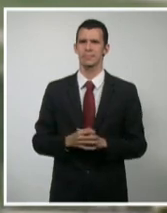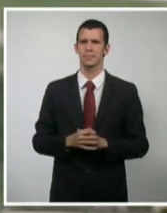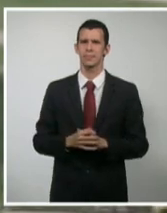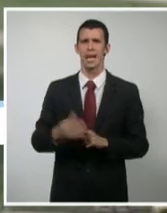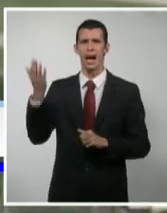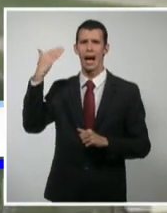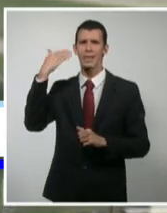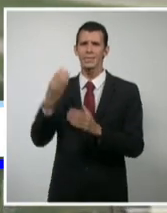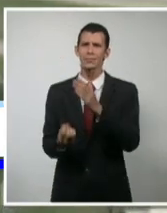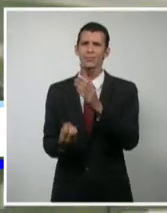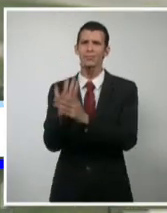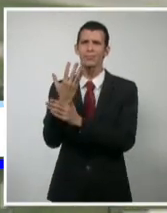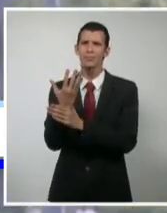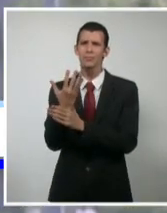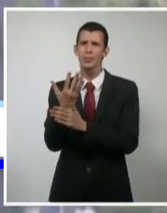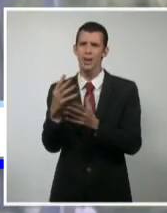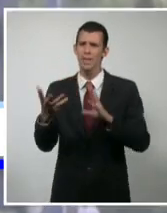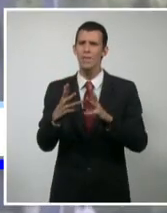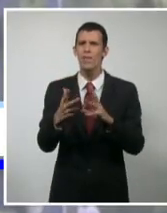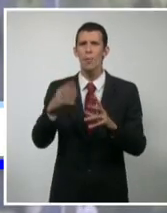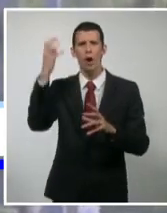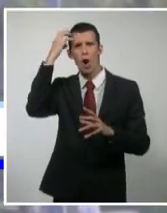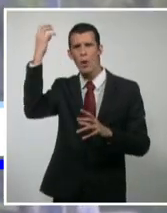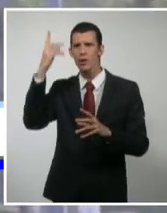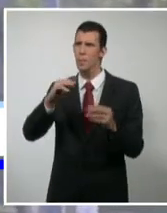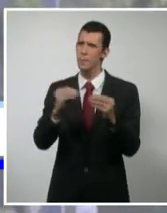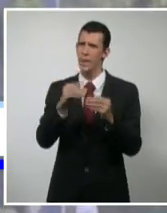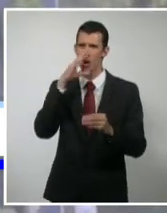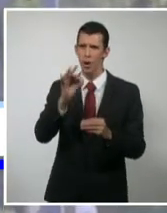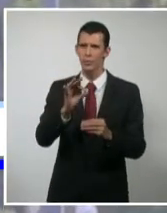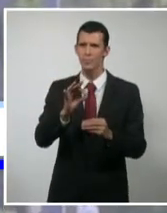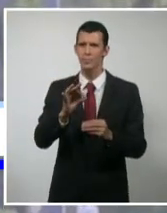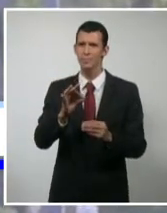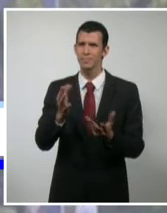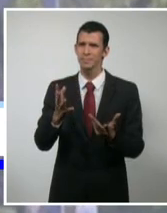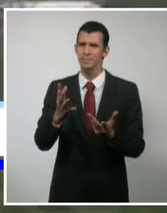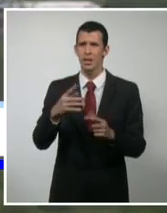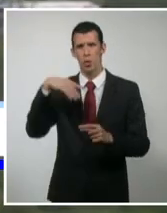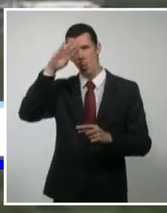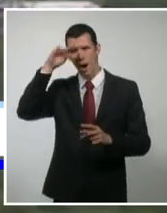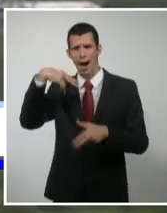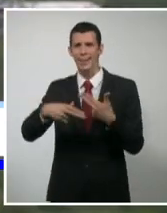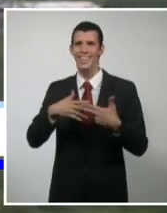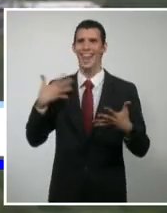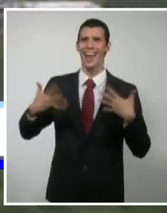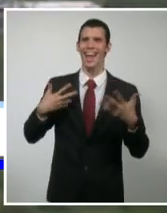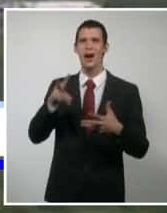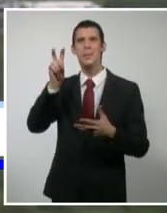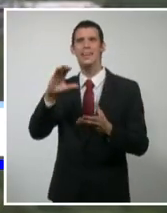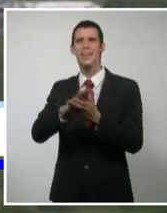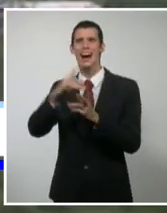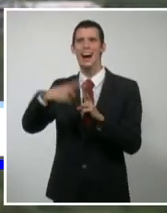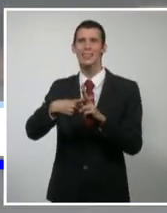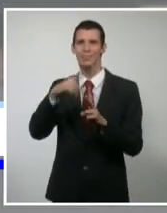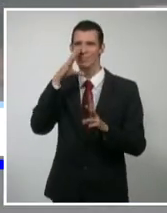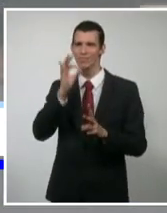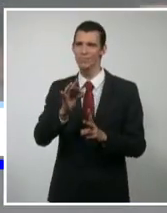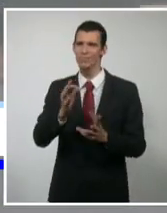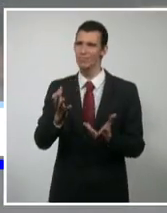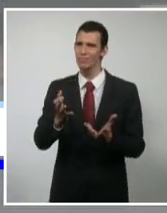en Guantánamo se ampara en el artículo 7 de la enmienda Platt, el convenio de 1903 y su reglamento para el arrendamiento de las estaciones navales y